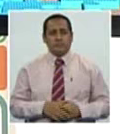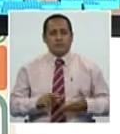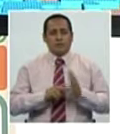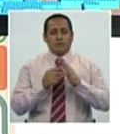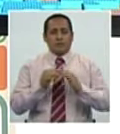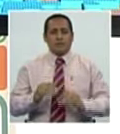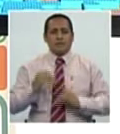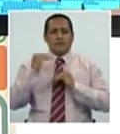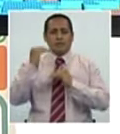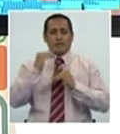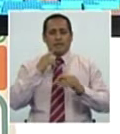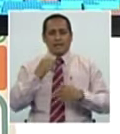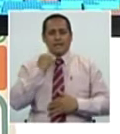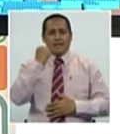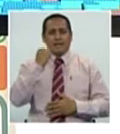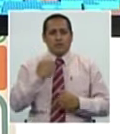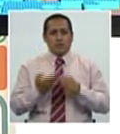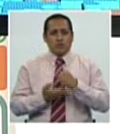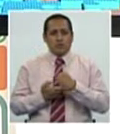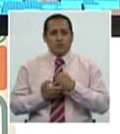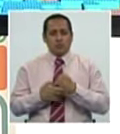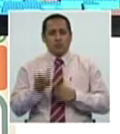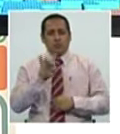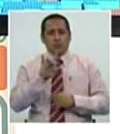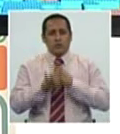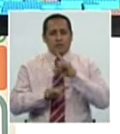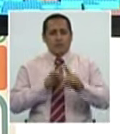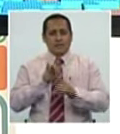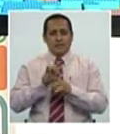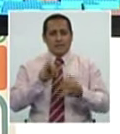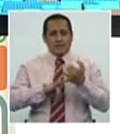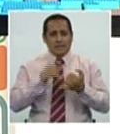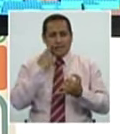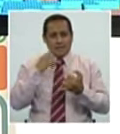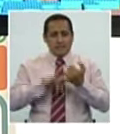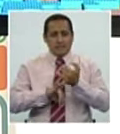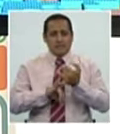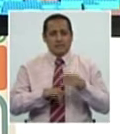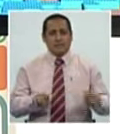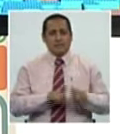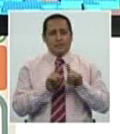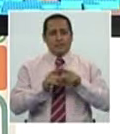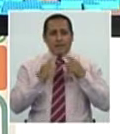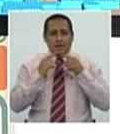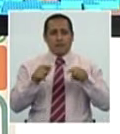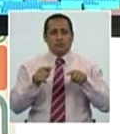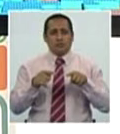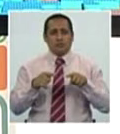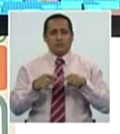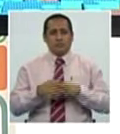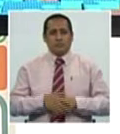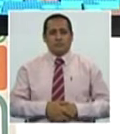en la parte de lo que se llama el derecho de aseguramiento universal, lo que se llama el SIS, ¿no?, que está eso,